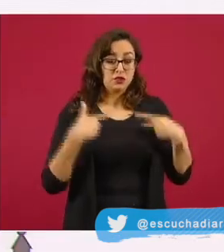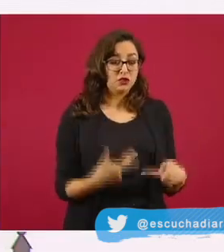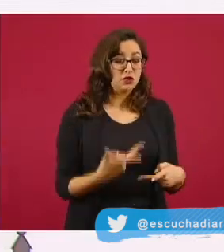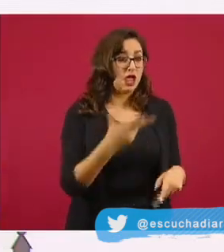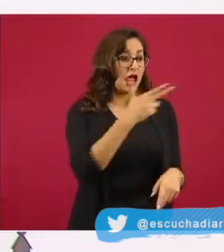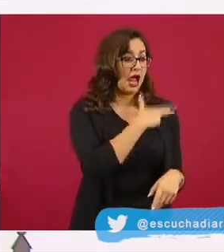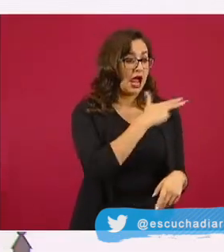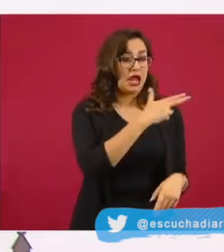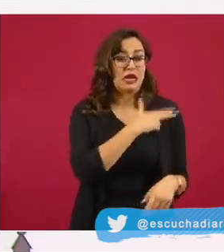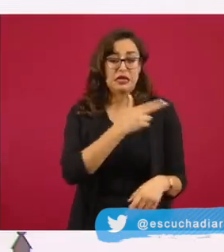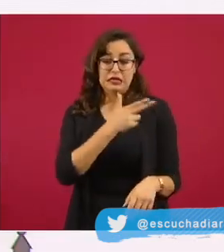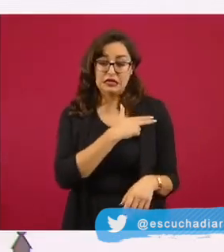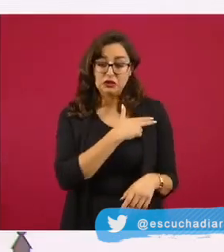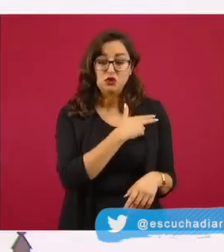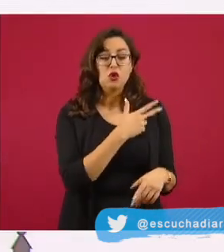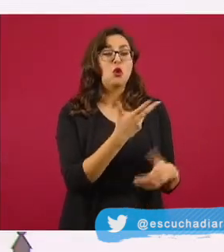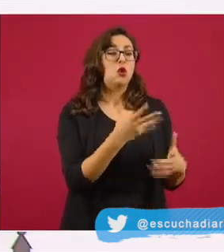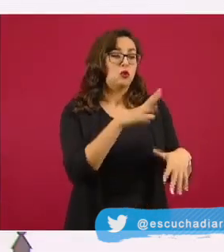pero